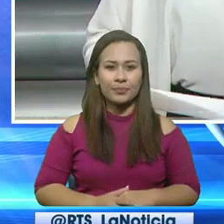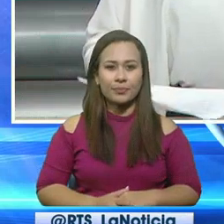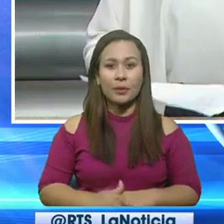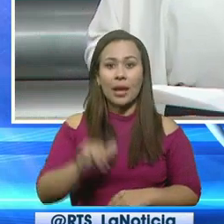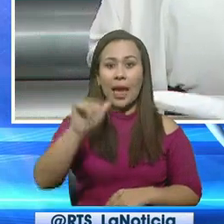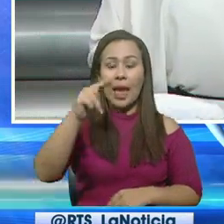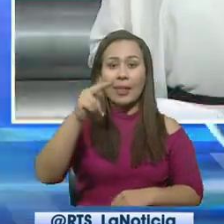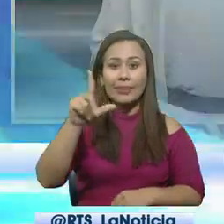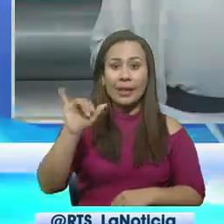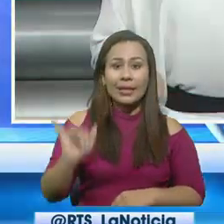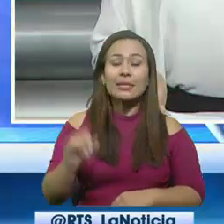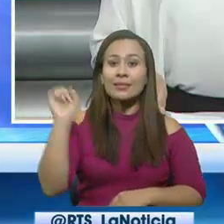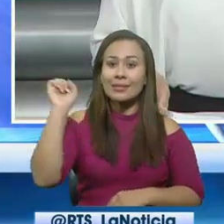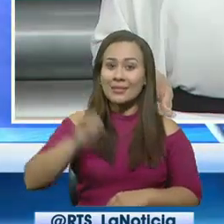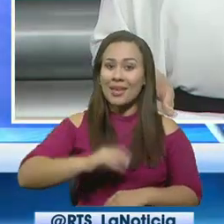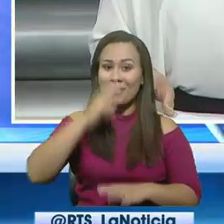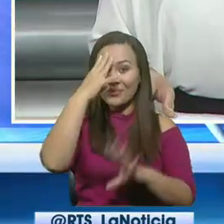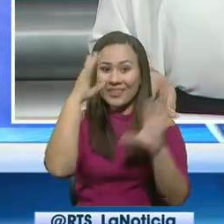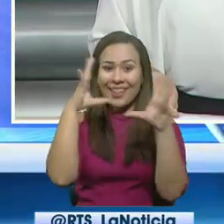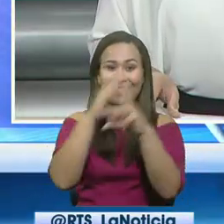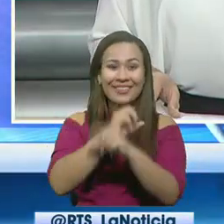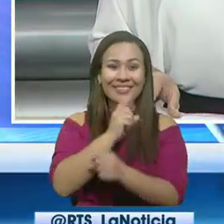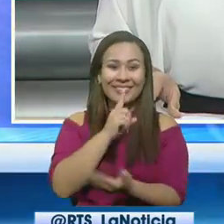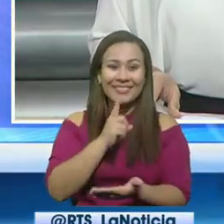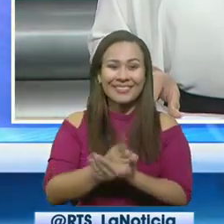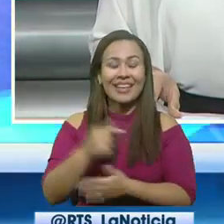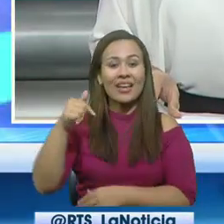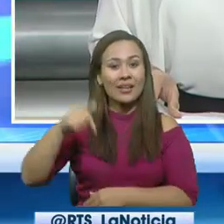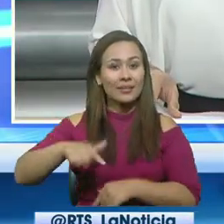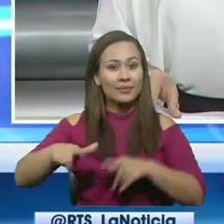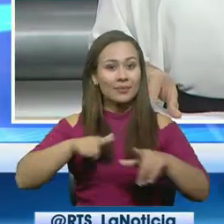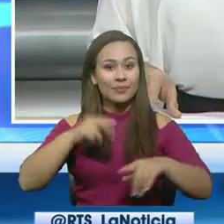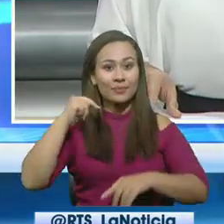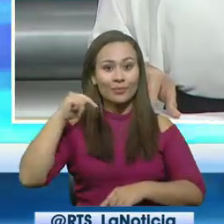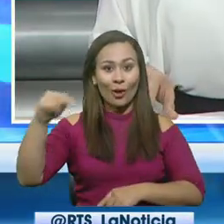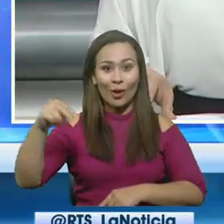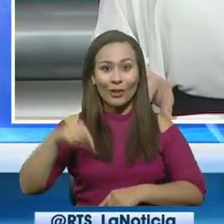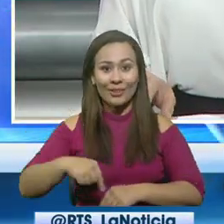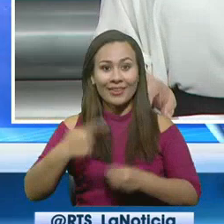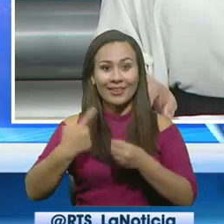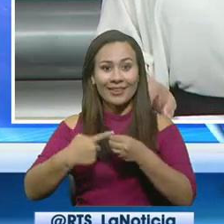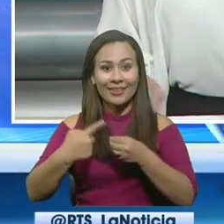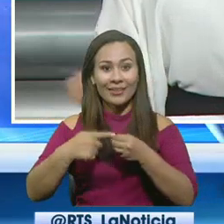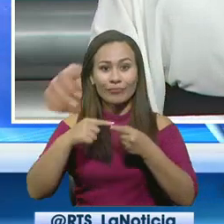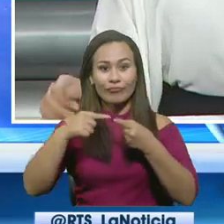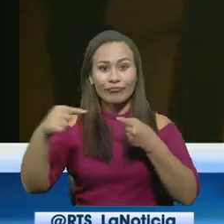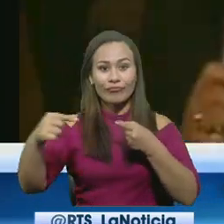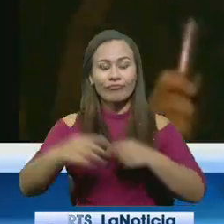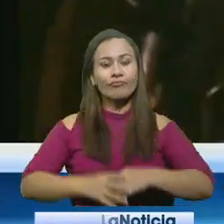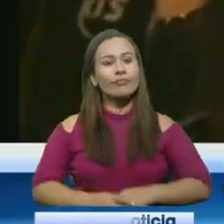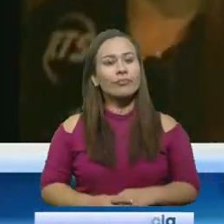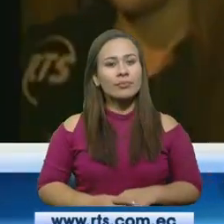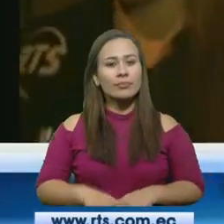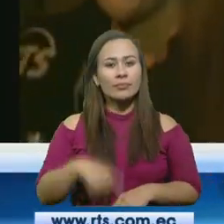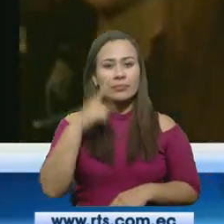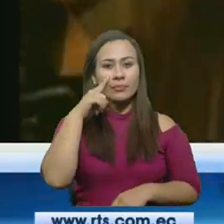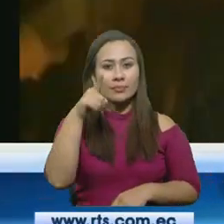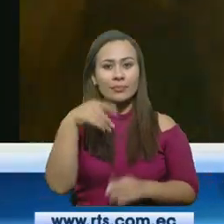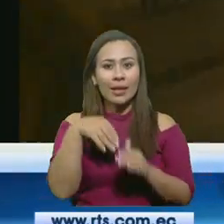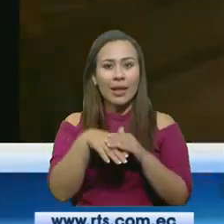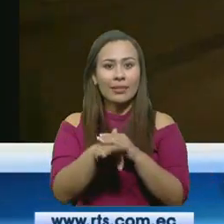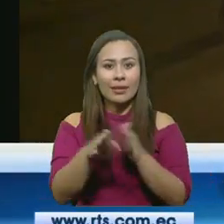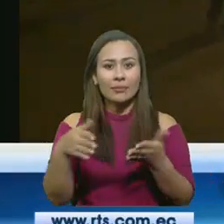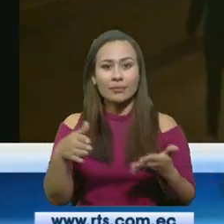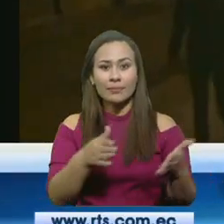Anneli, amigos en casa, una excelente noche. Efectivamente, me encuentro al norte de la capital, en un punto de partida que es la entrada a